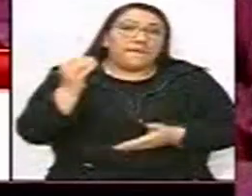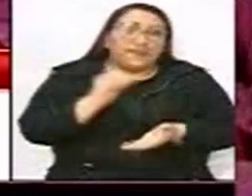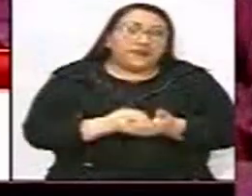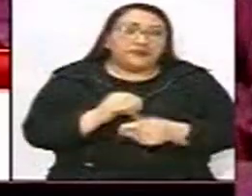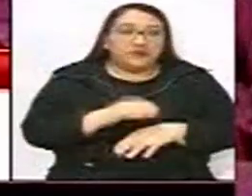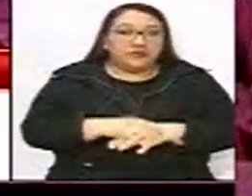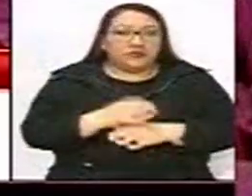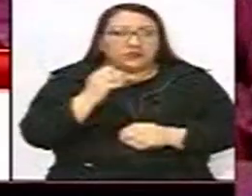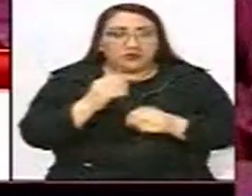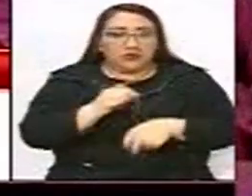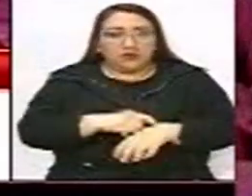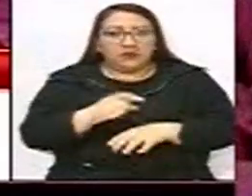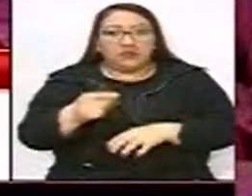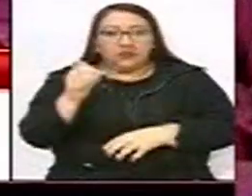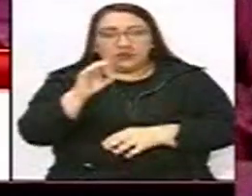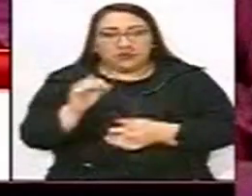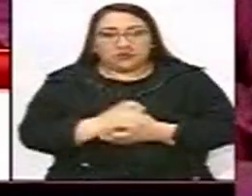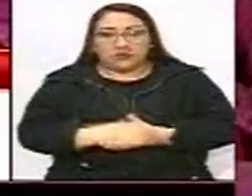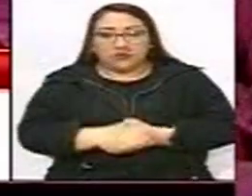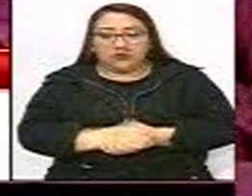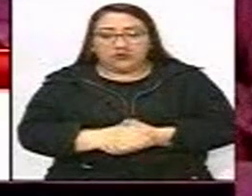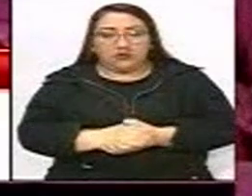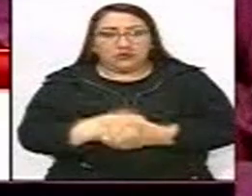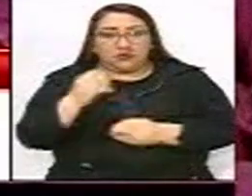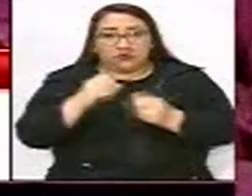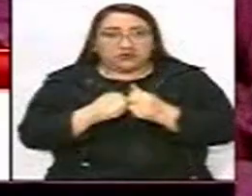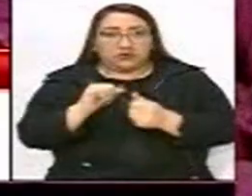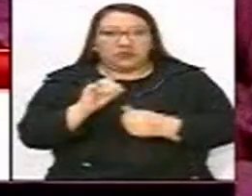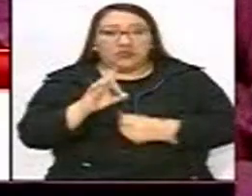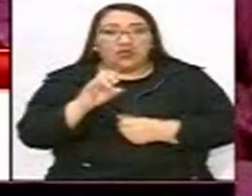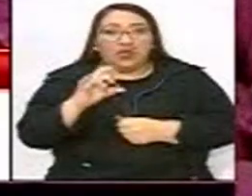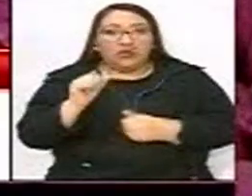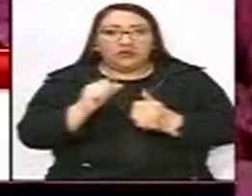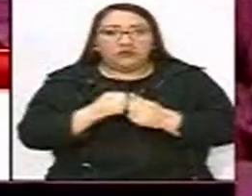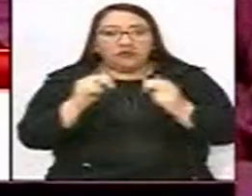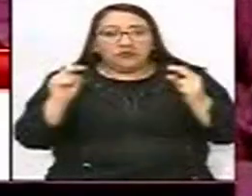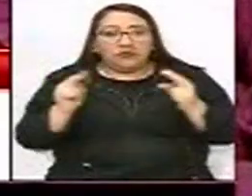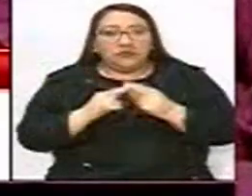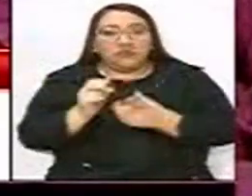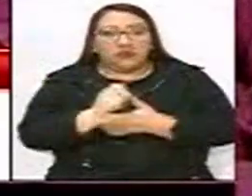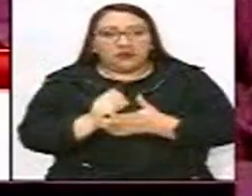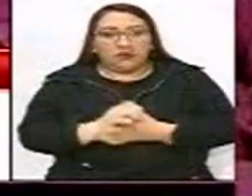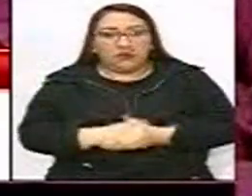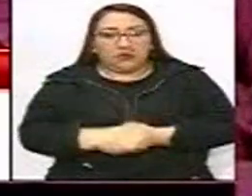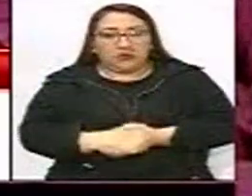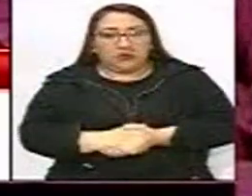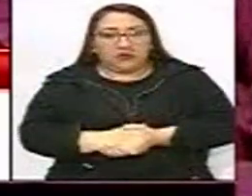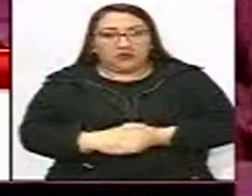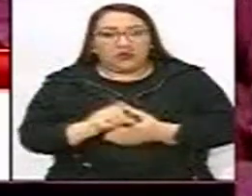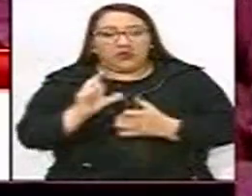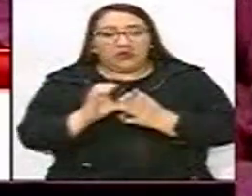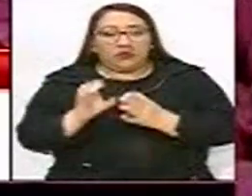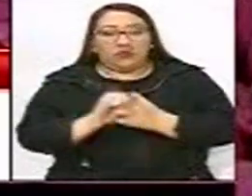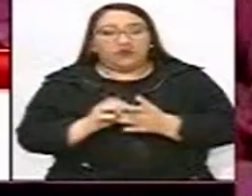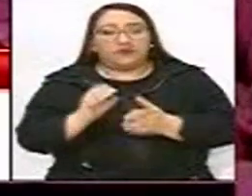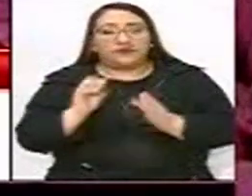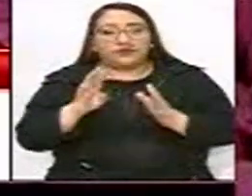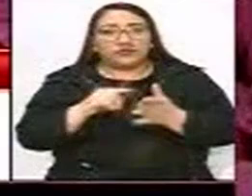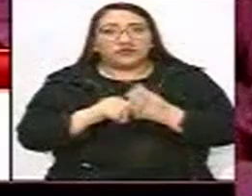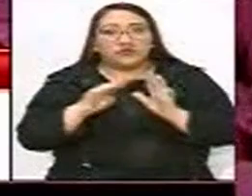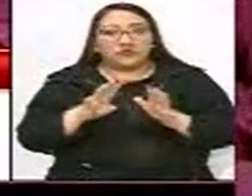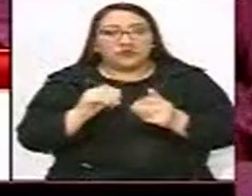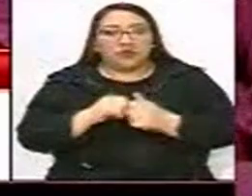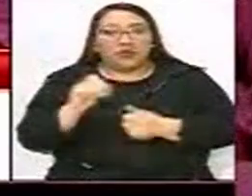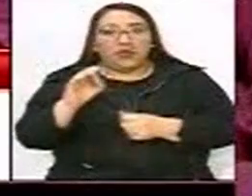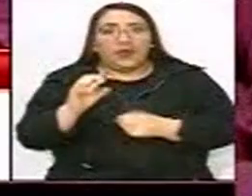de una compensación tarifaria. El reajuste por inflación está previsto en el contrato. La cláusula 9.9 permite que el contrato, que